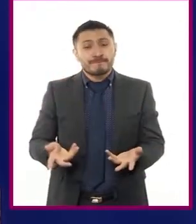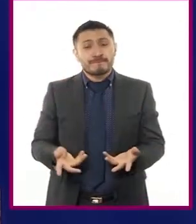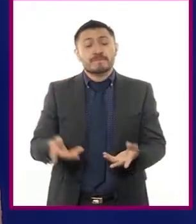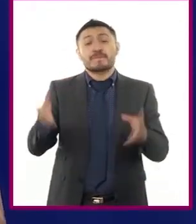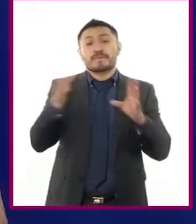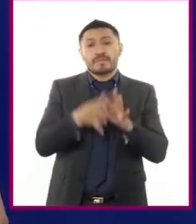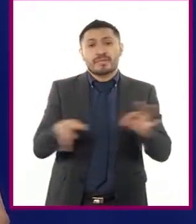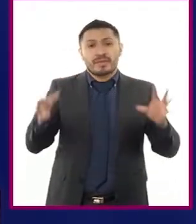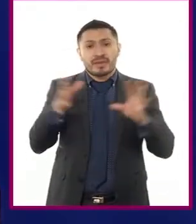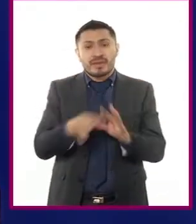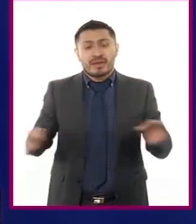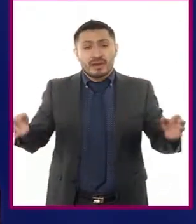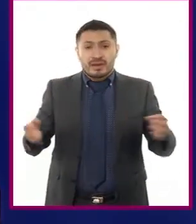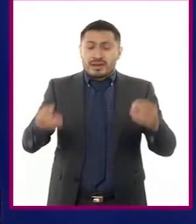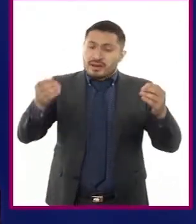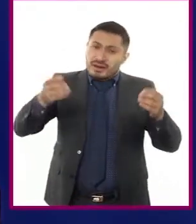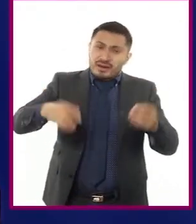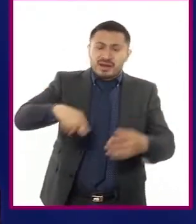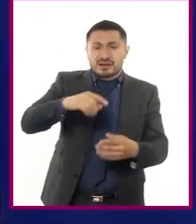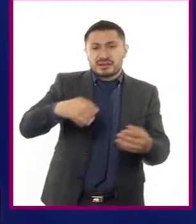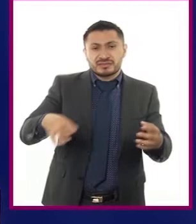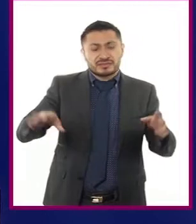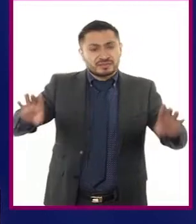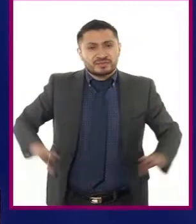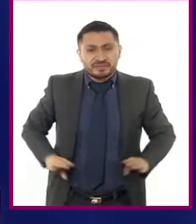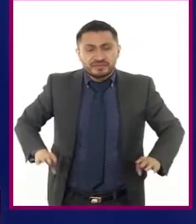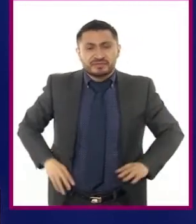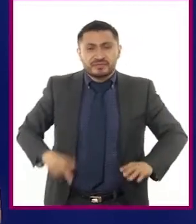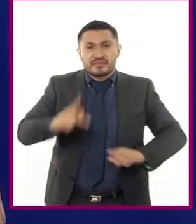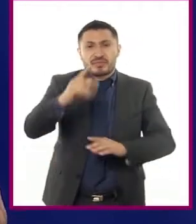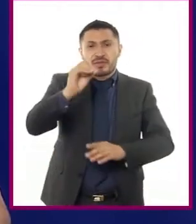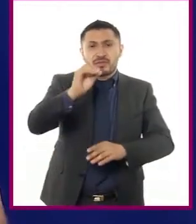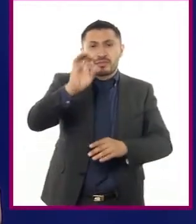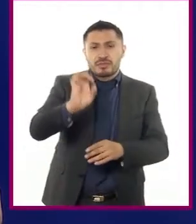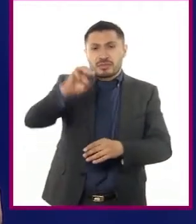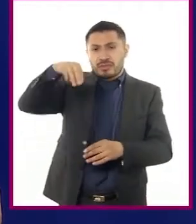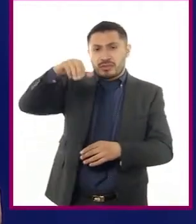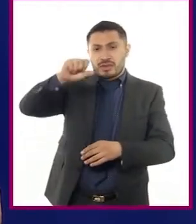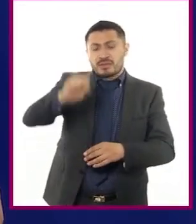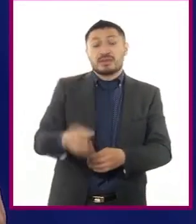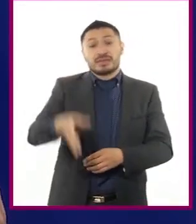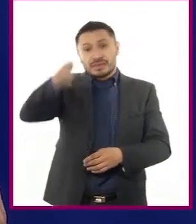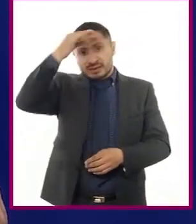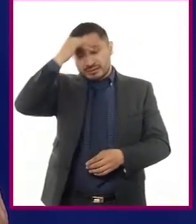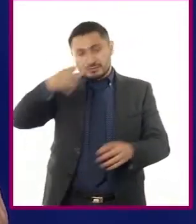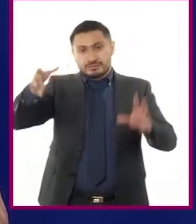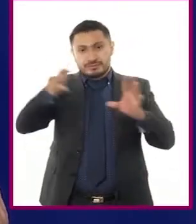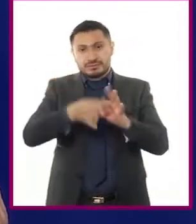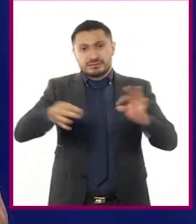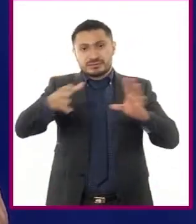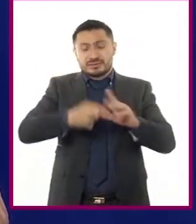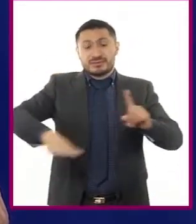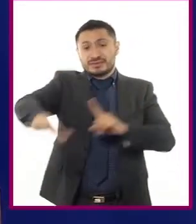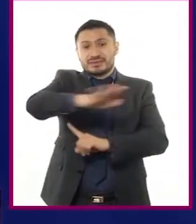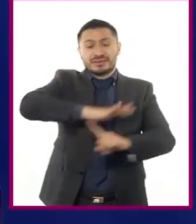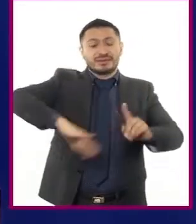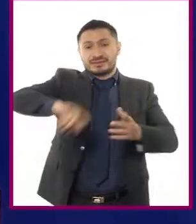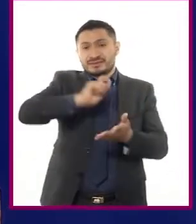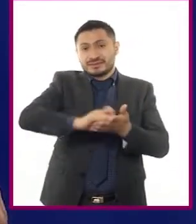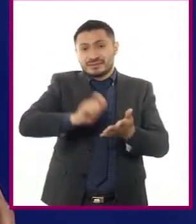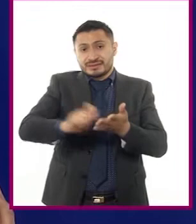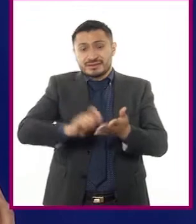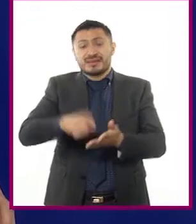el mundo social de los poemas. Es decir, aprenderemos a contextualizar y explicar por escrito un